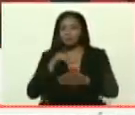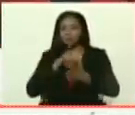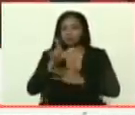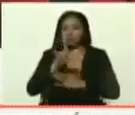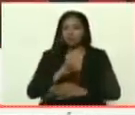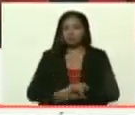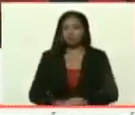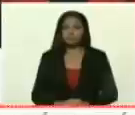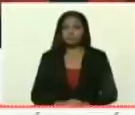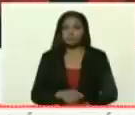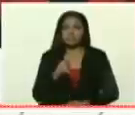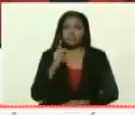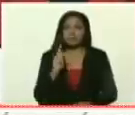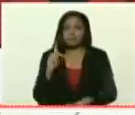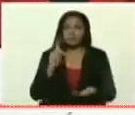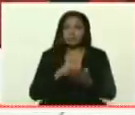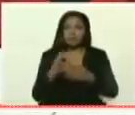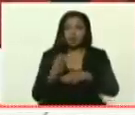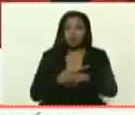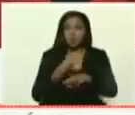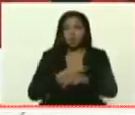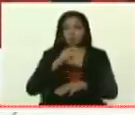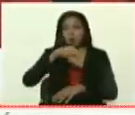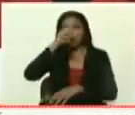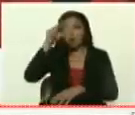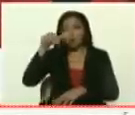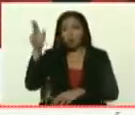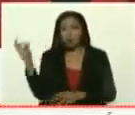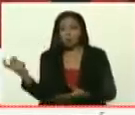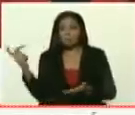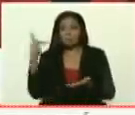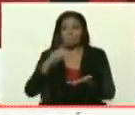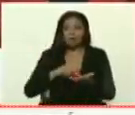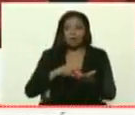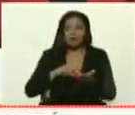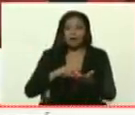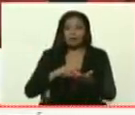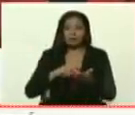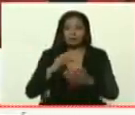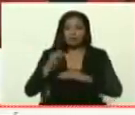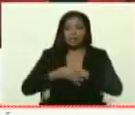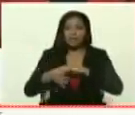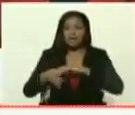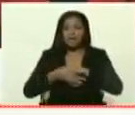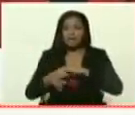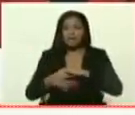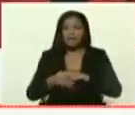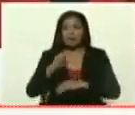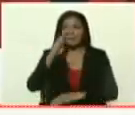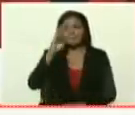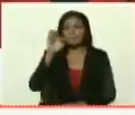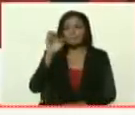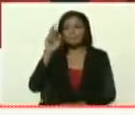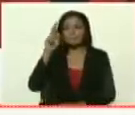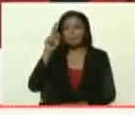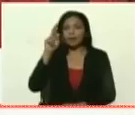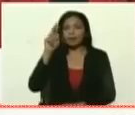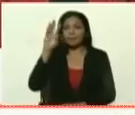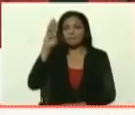la participación del gobierno de Noruega en la isla de Barbados, nuestra hermana Barbados aquí en el